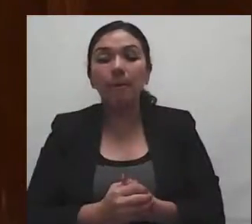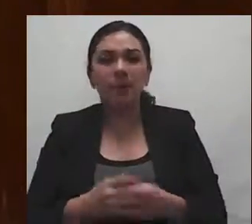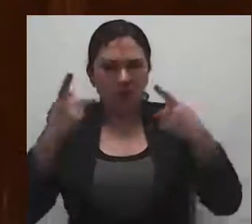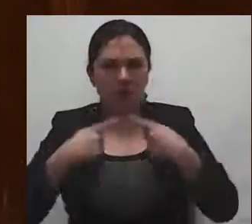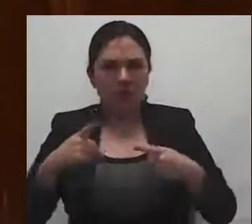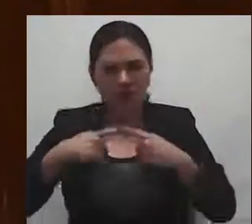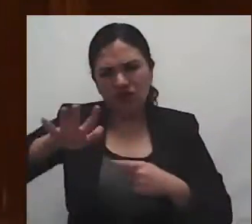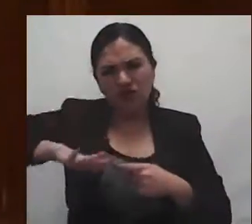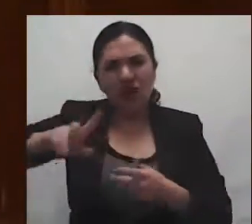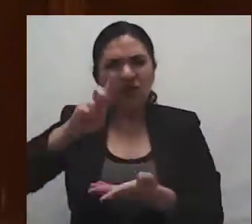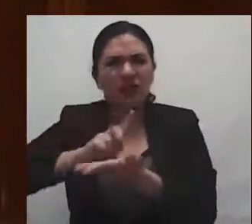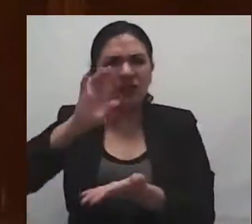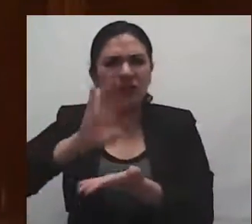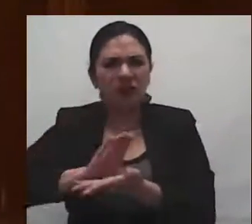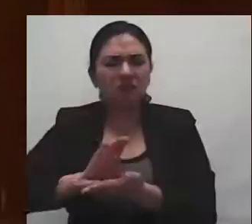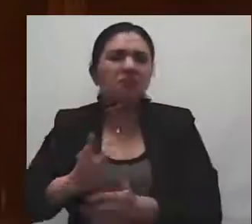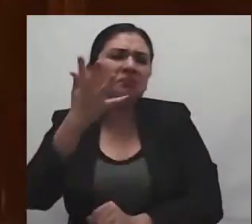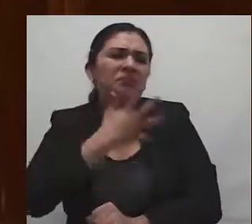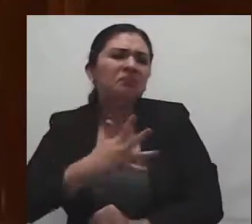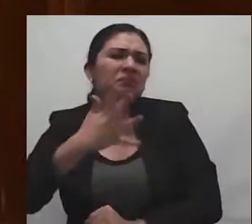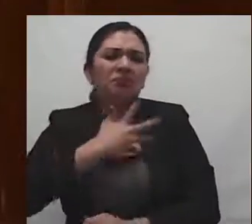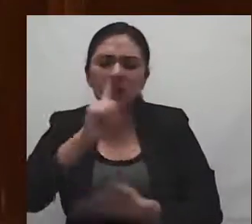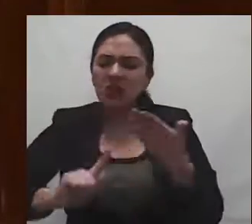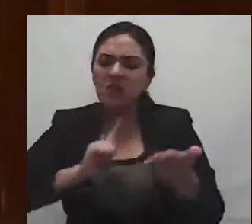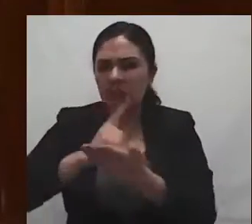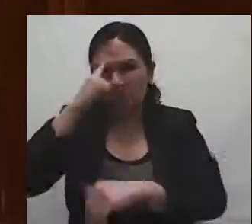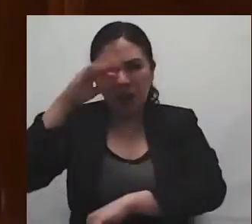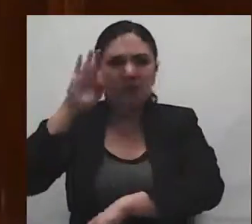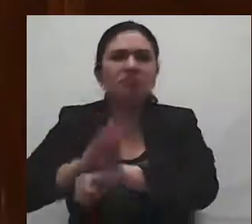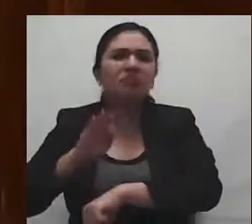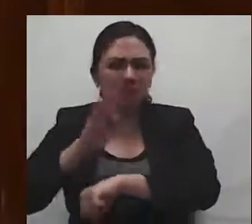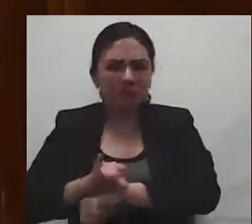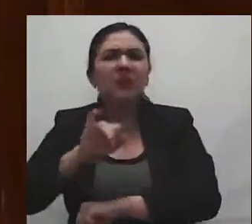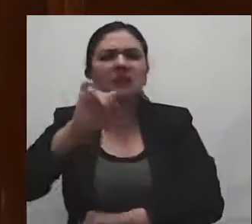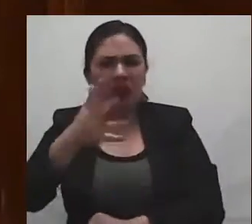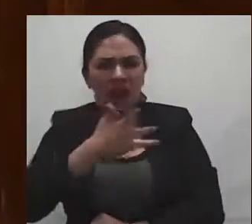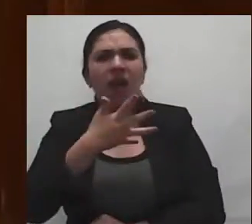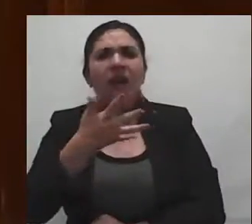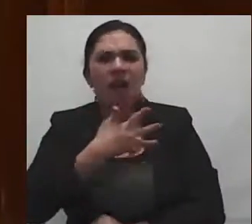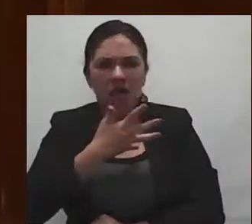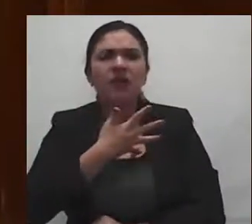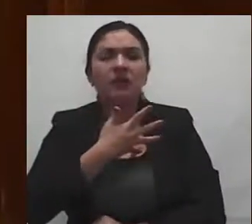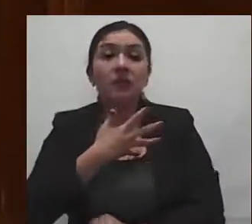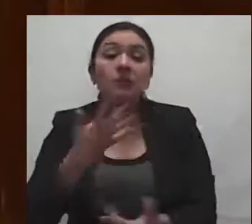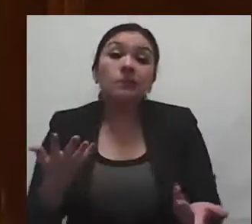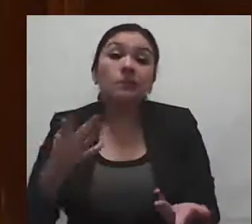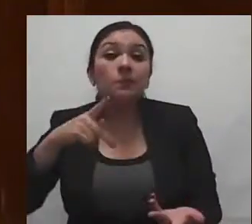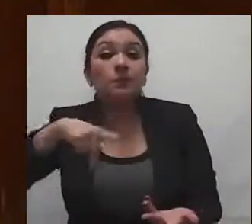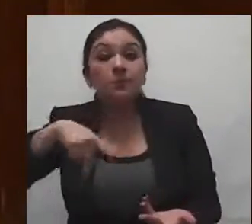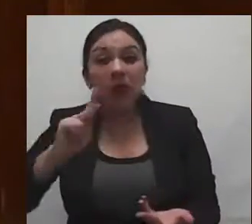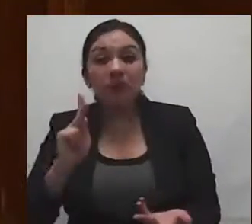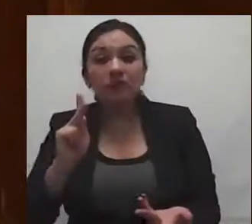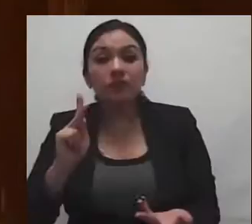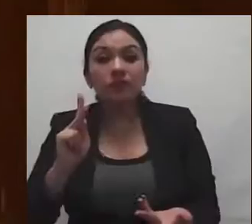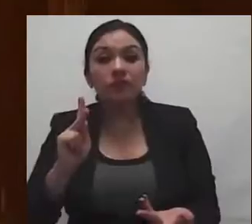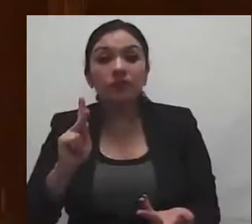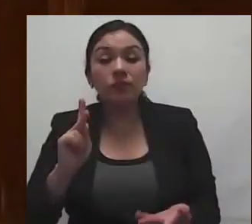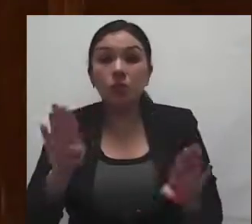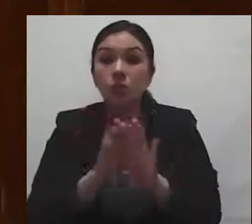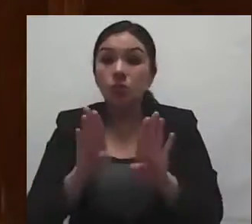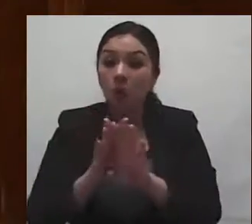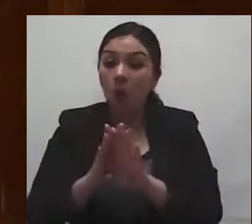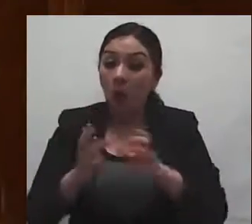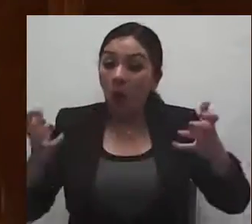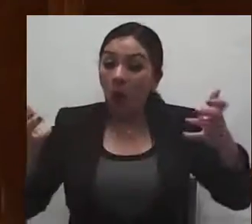discapacidad, se cuentan con leyes que protegen a estos grupos vulnerables. Sin embargo, en términos de su aplicación, la